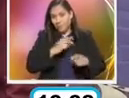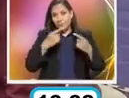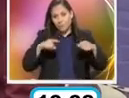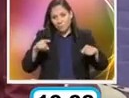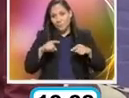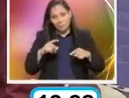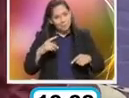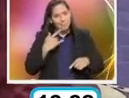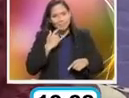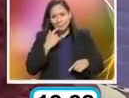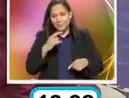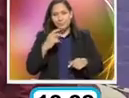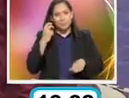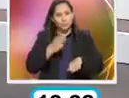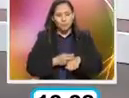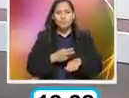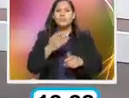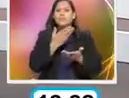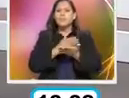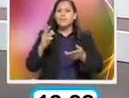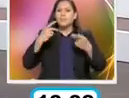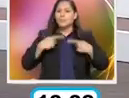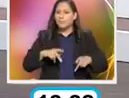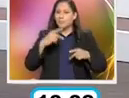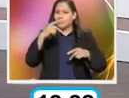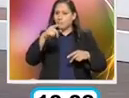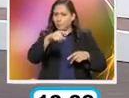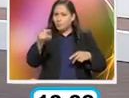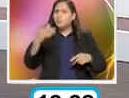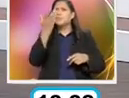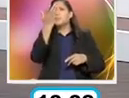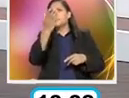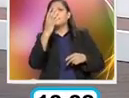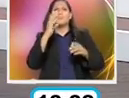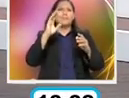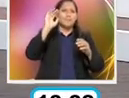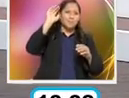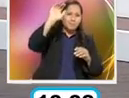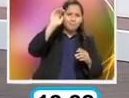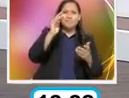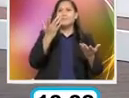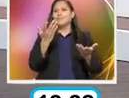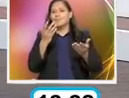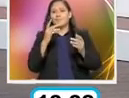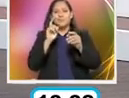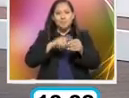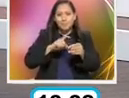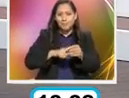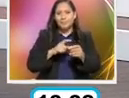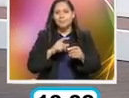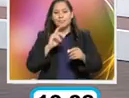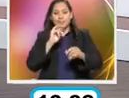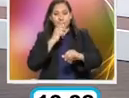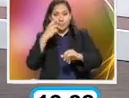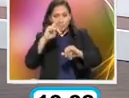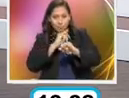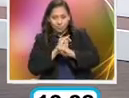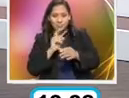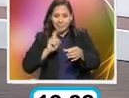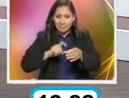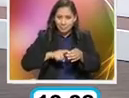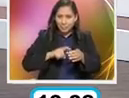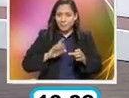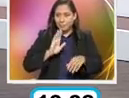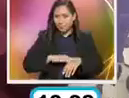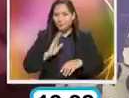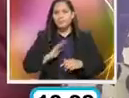música, pues hay que darle. Claro está, y aparte la gente, su público, pues lo pide a gritos. Sí, La verdad sí, los ha sí. seguido muchísimo, sus redes sociales crecen,